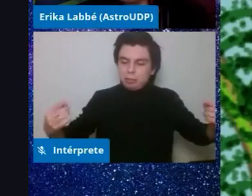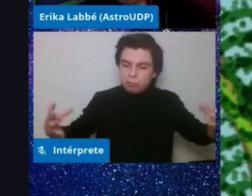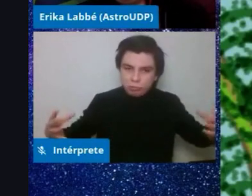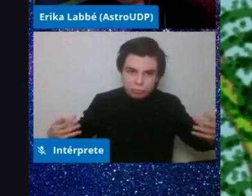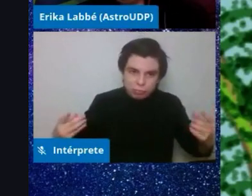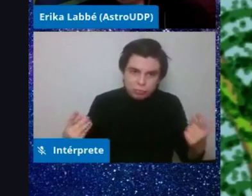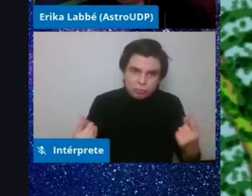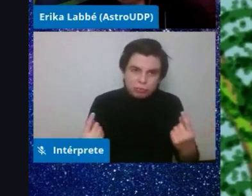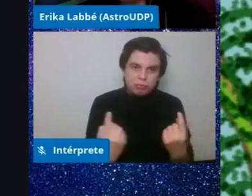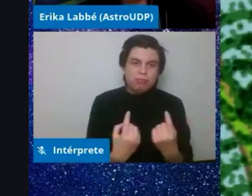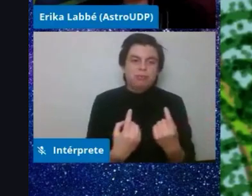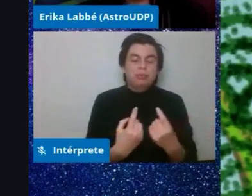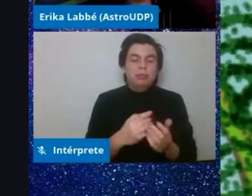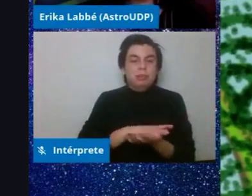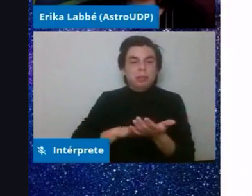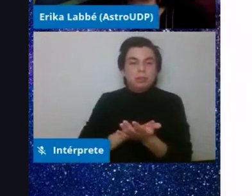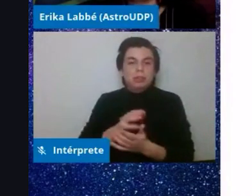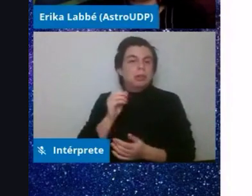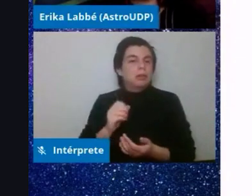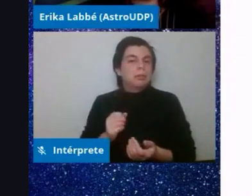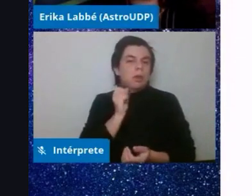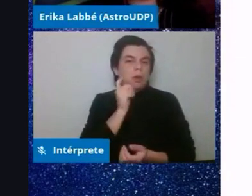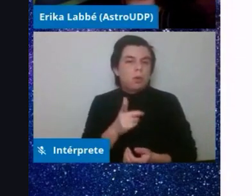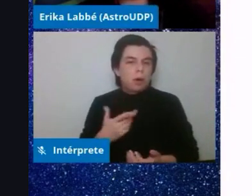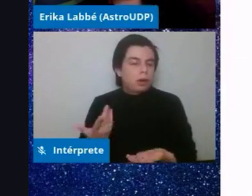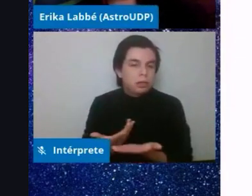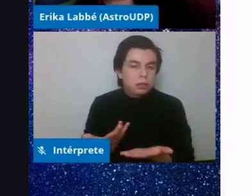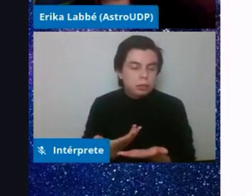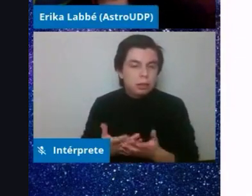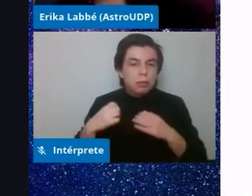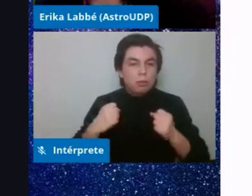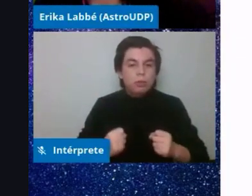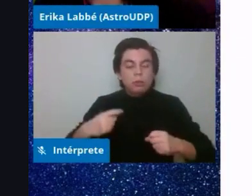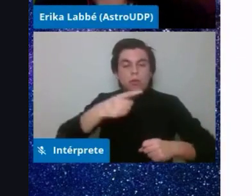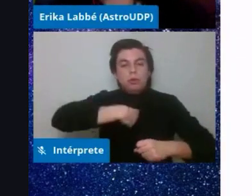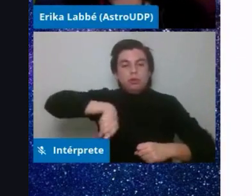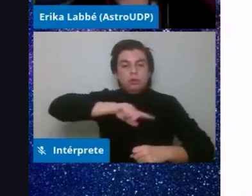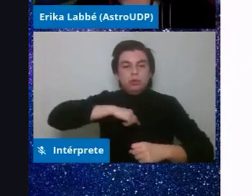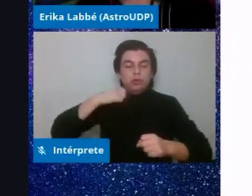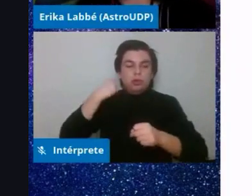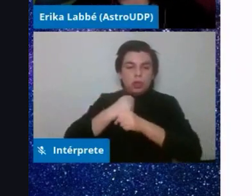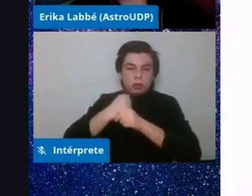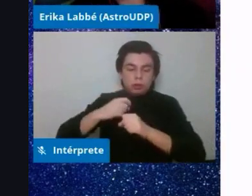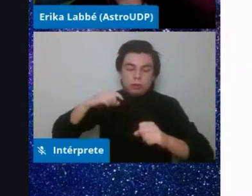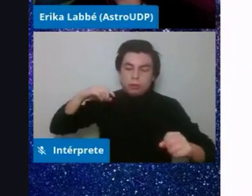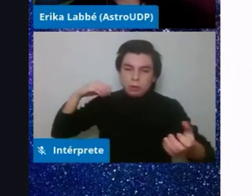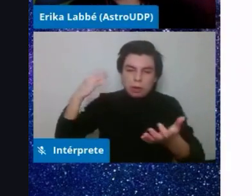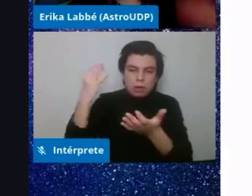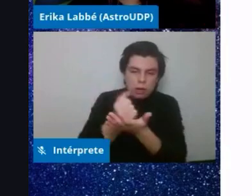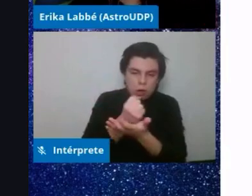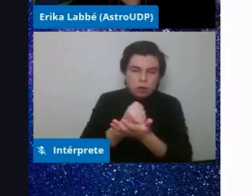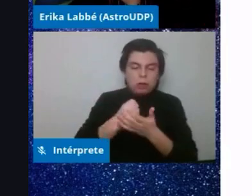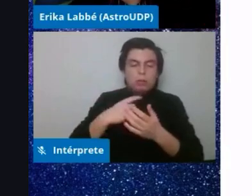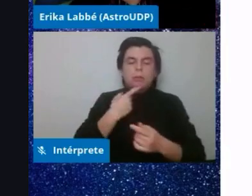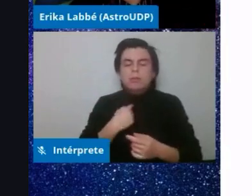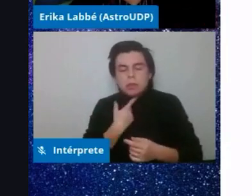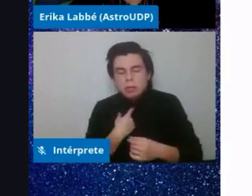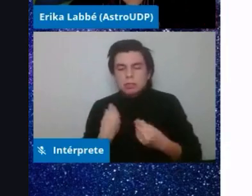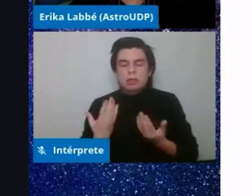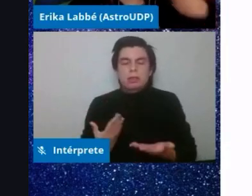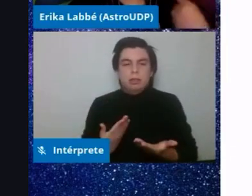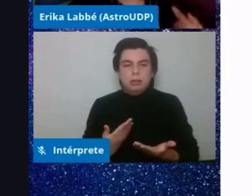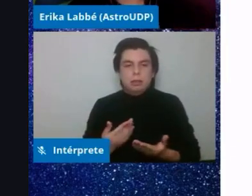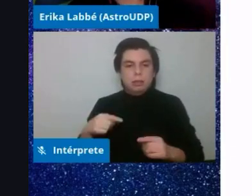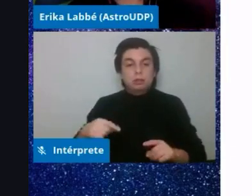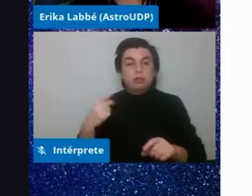bueno, una de las instancias donde pudimos trabajar eso, que fue muy interesante en realidad, fue